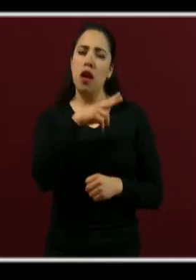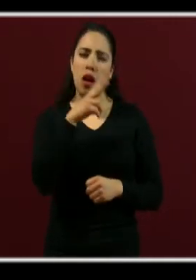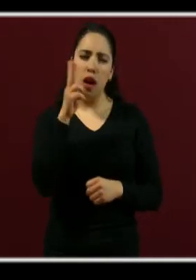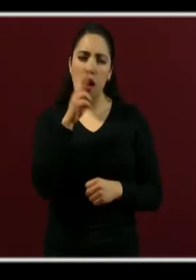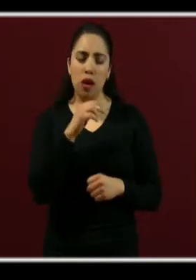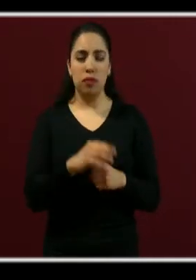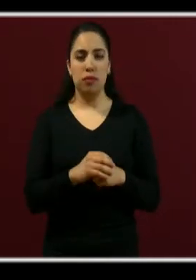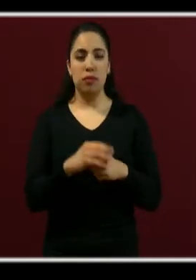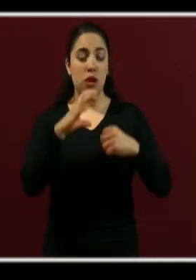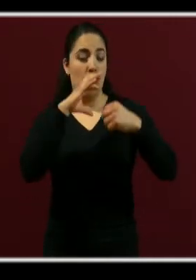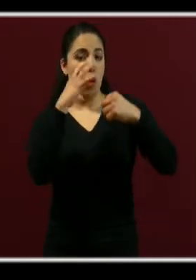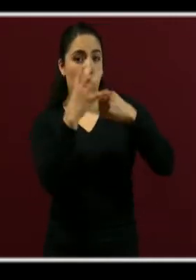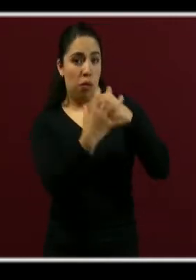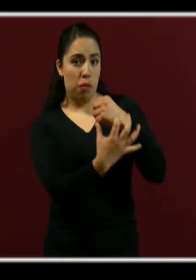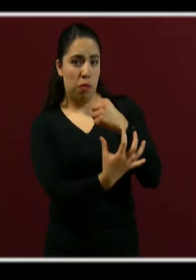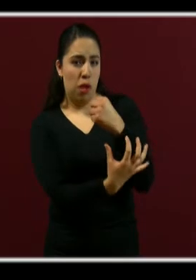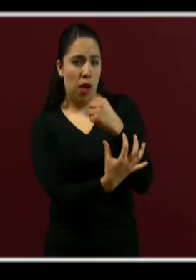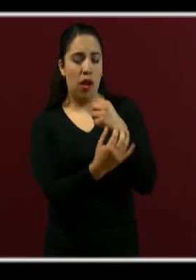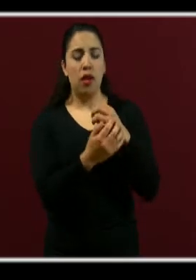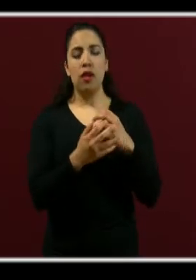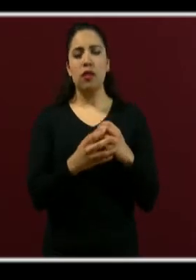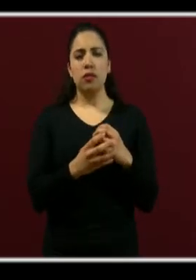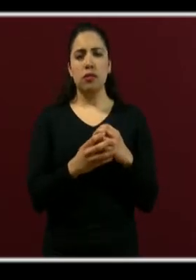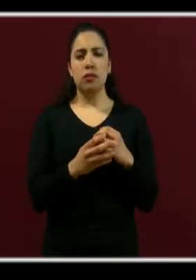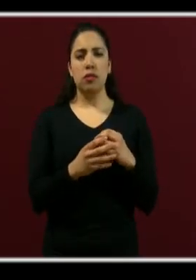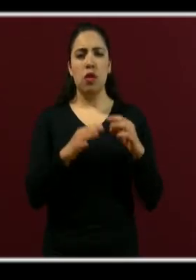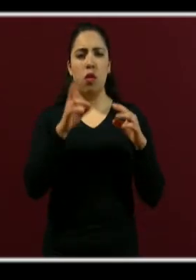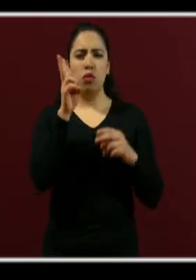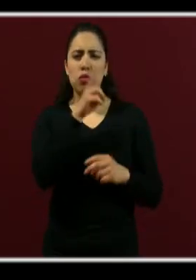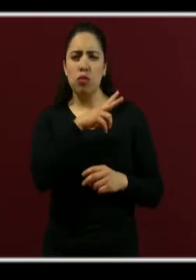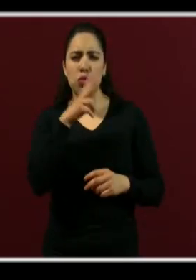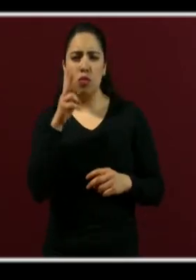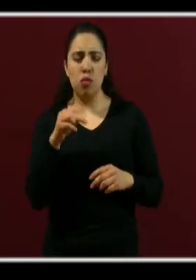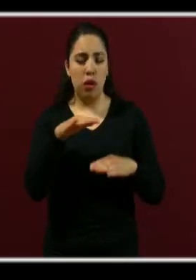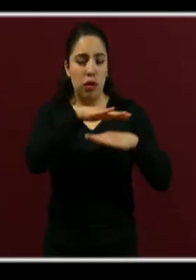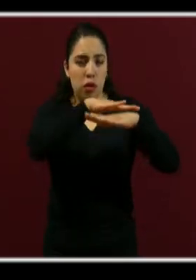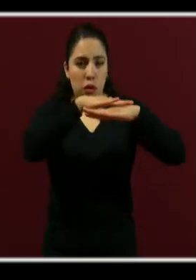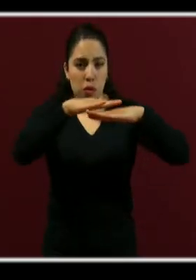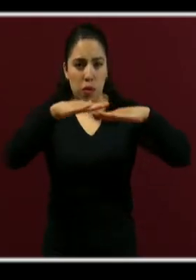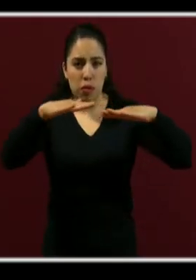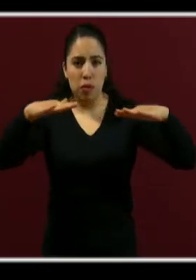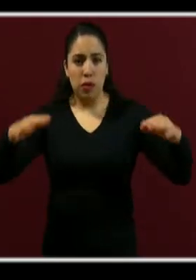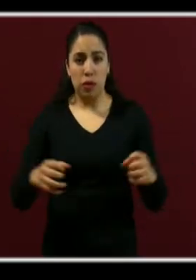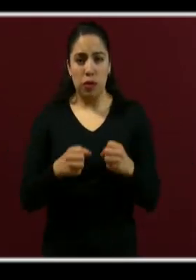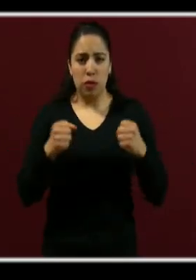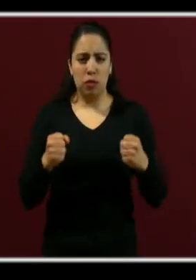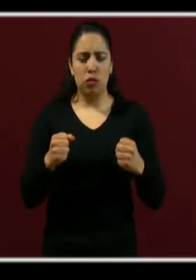un planeta gaseoso, su superficie no es sólida.